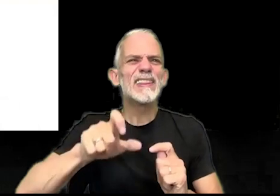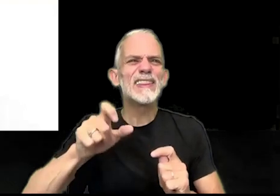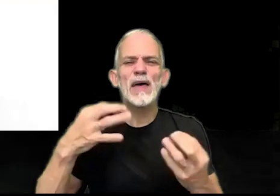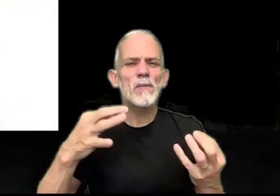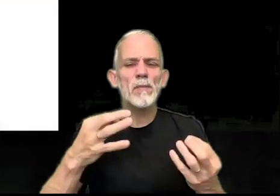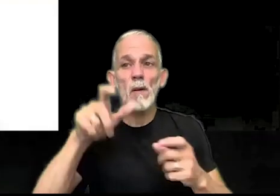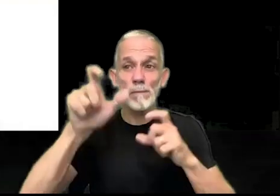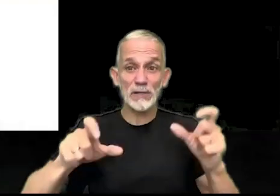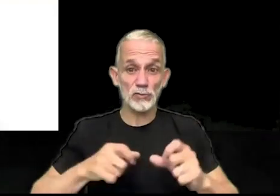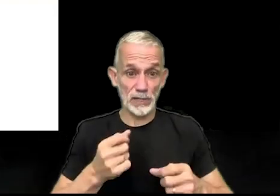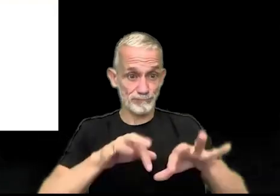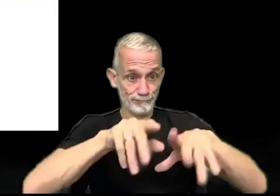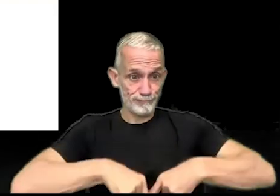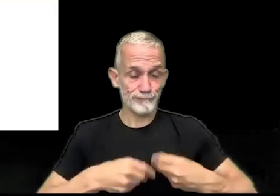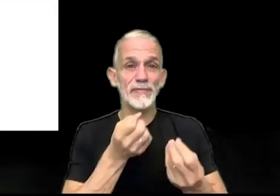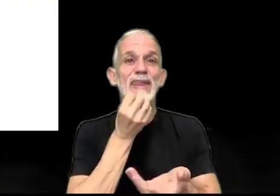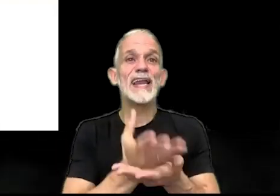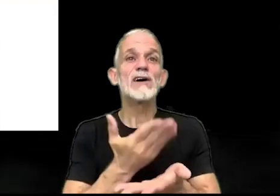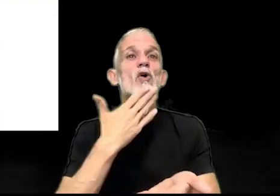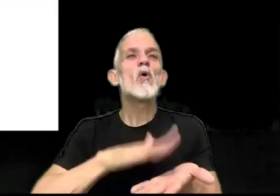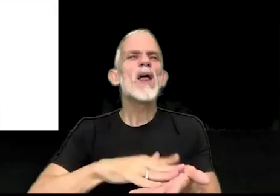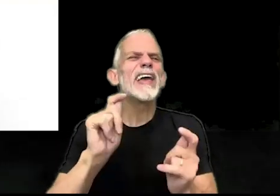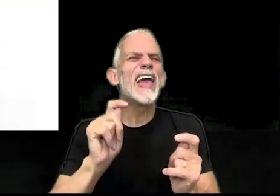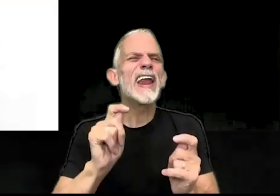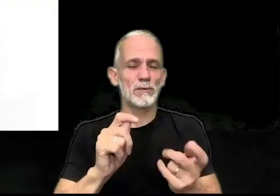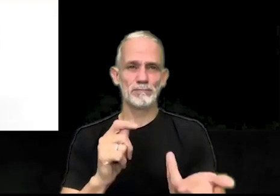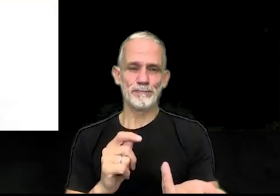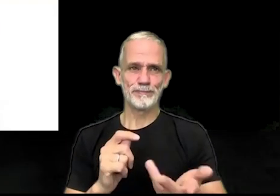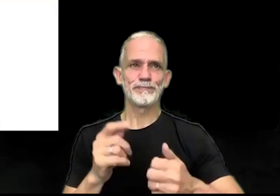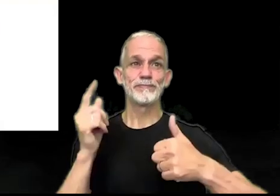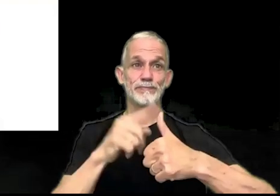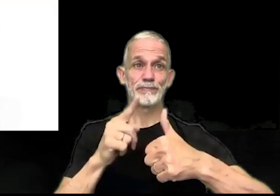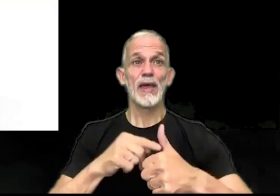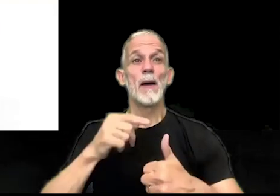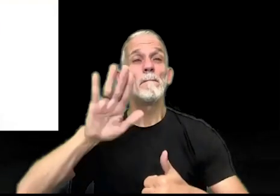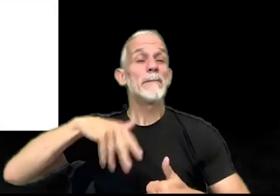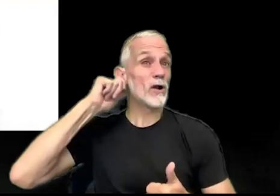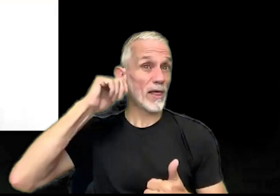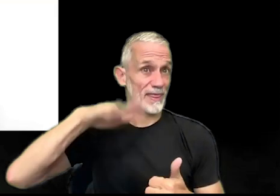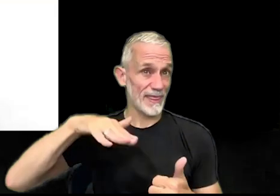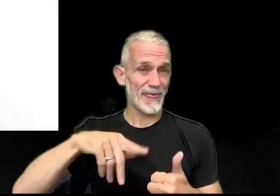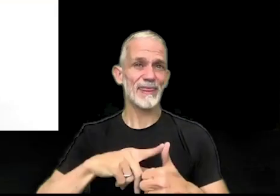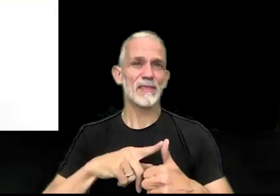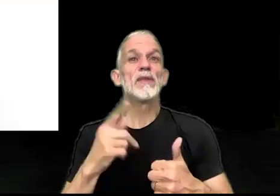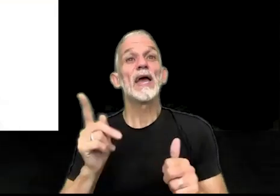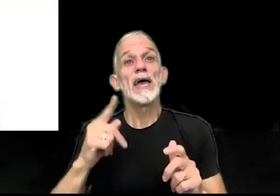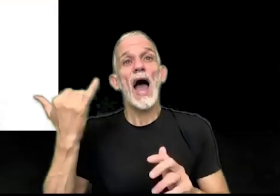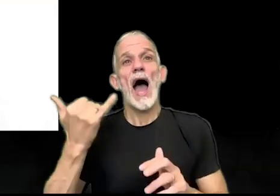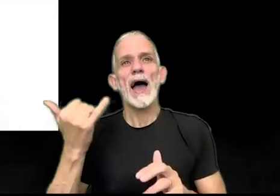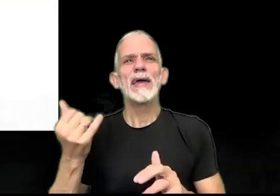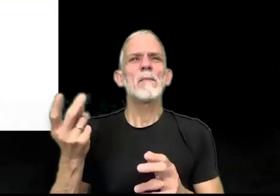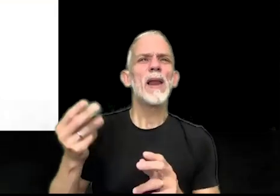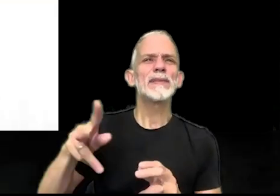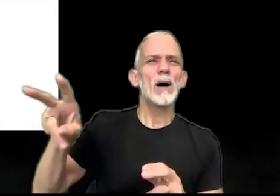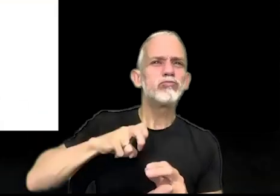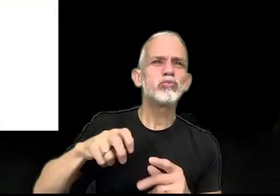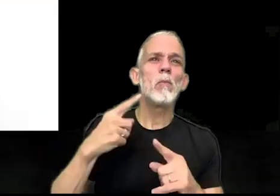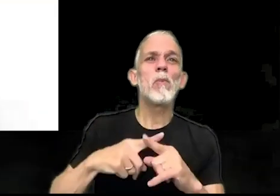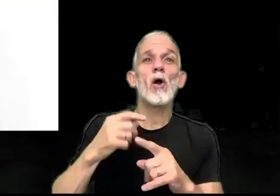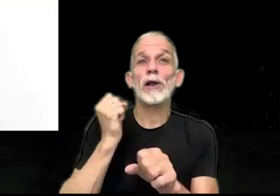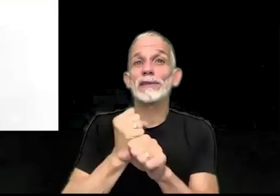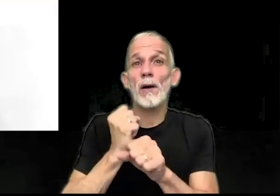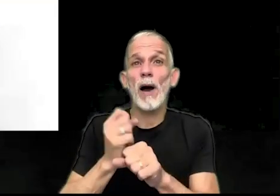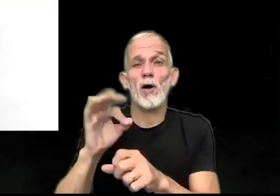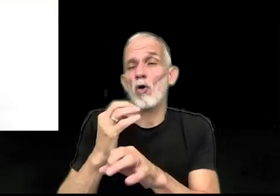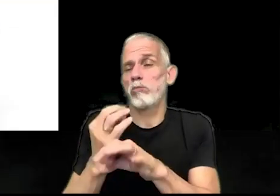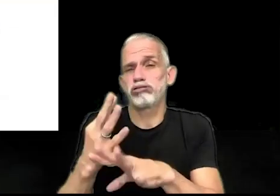hoy presentar declaración jurada? Los menores de edad que obtengan rentas del